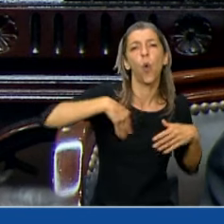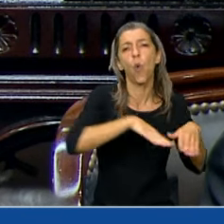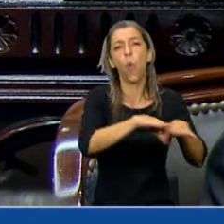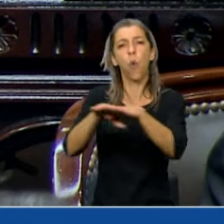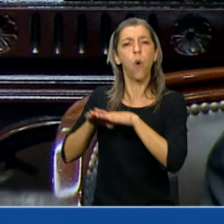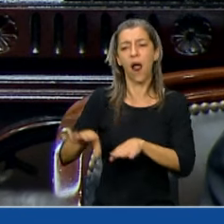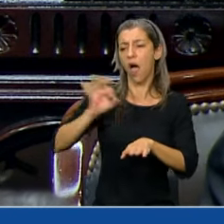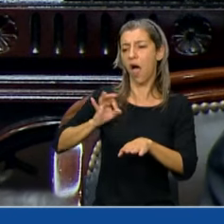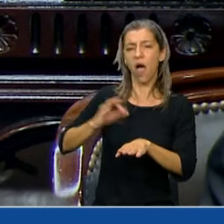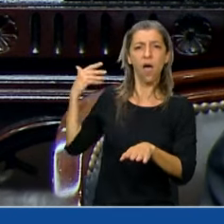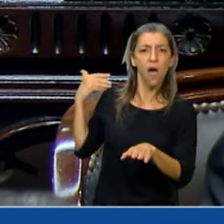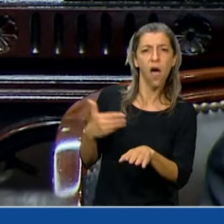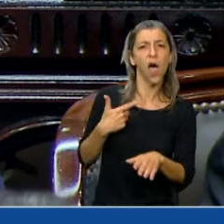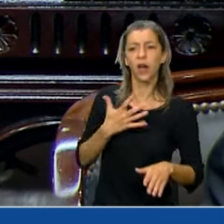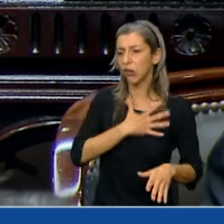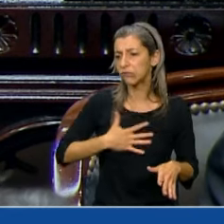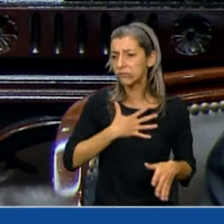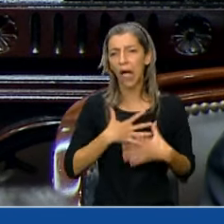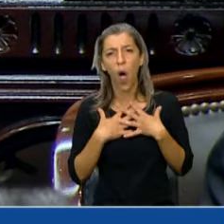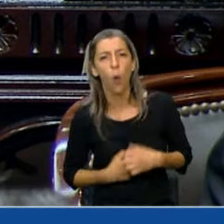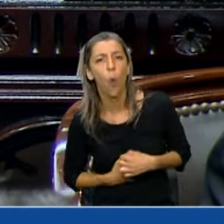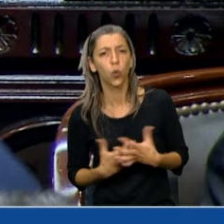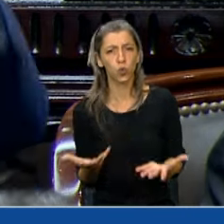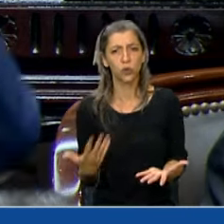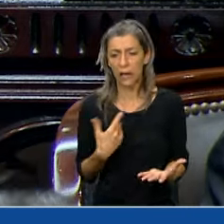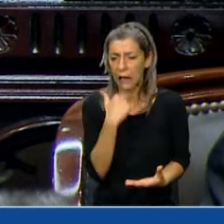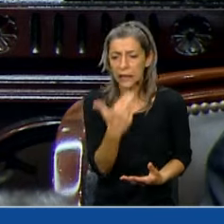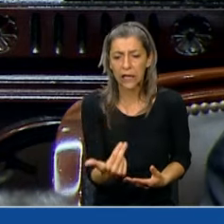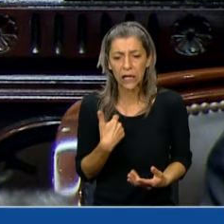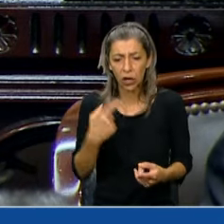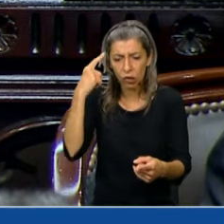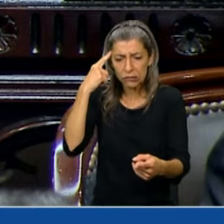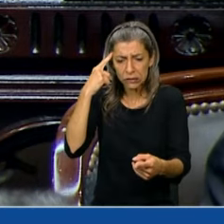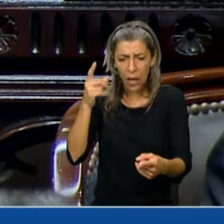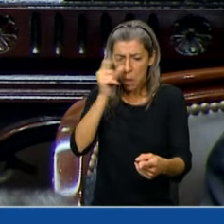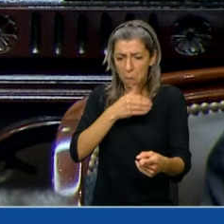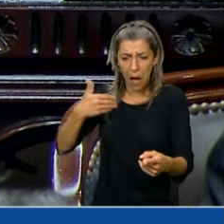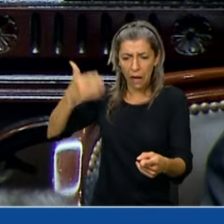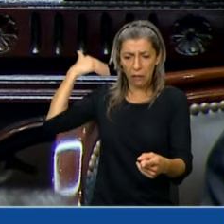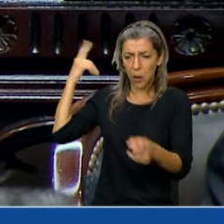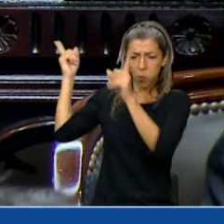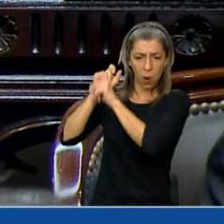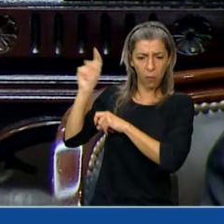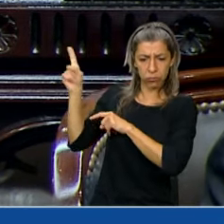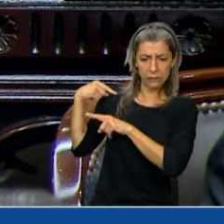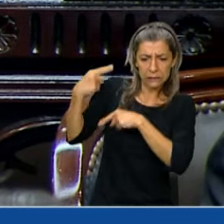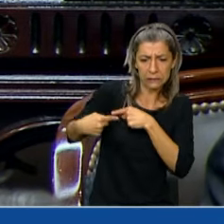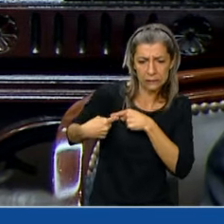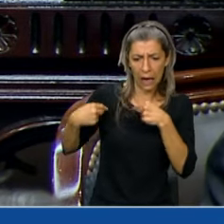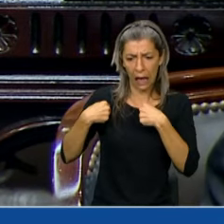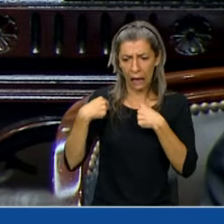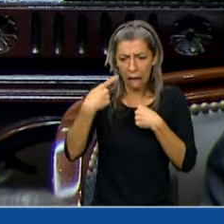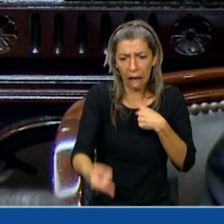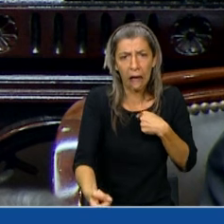años no podemos decirle a nuestros hijos que no van a tener los problemas que tenemos nosotros que tuvieron nuestros padres dejémonos de